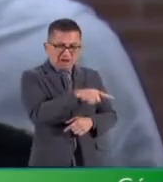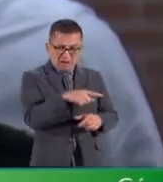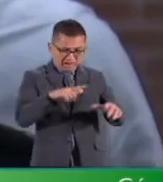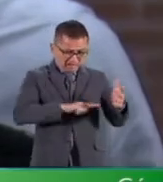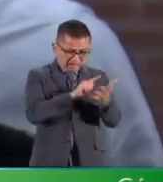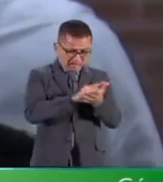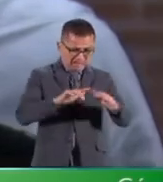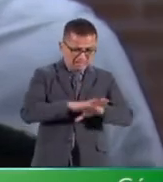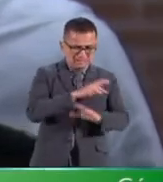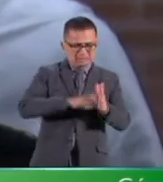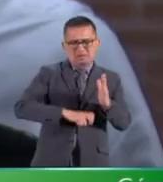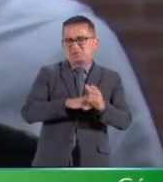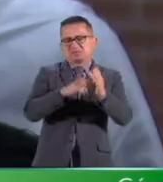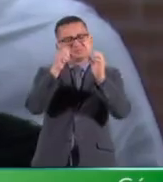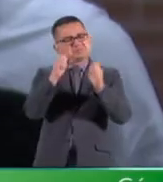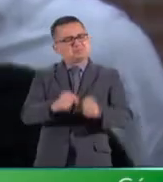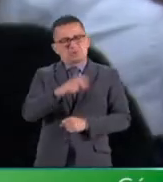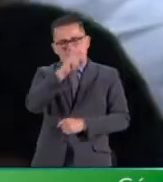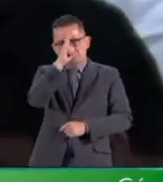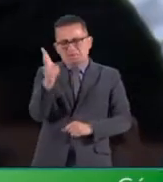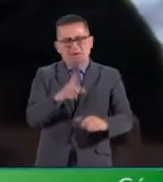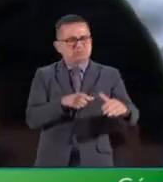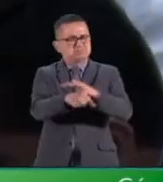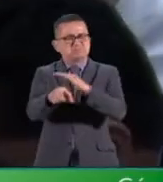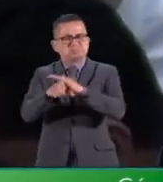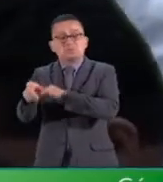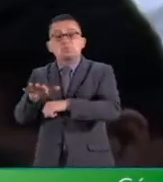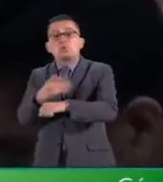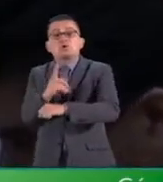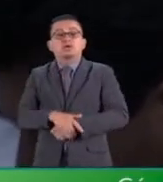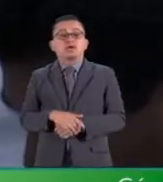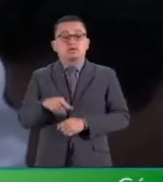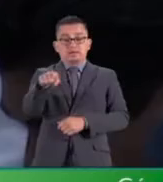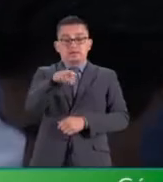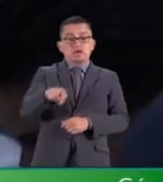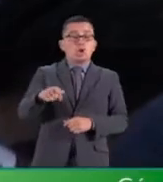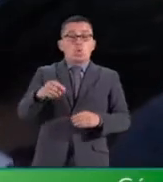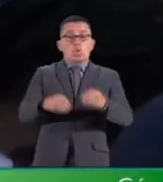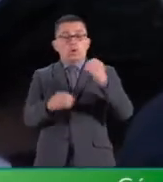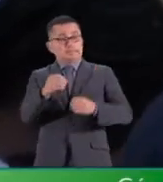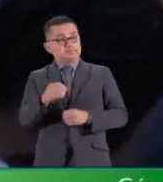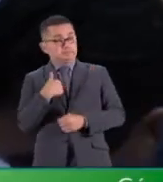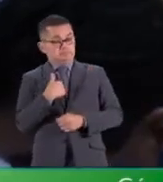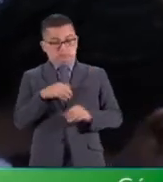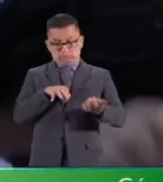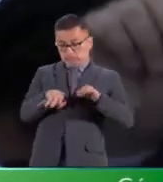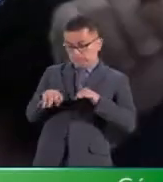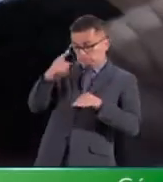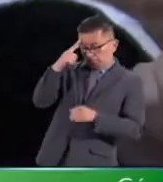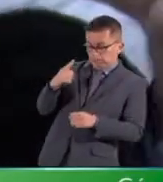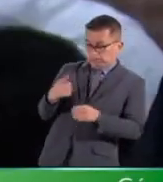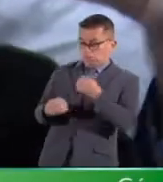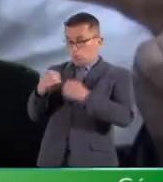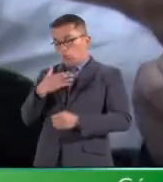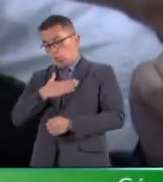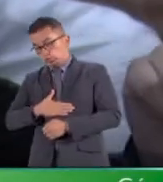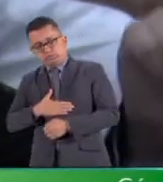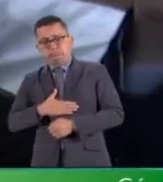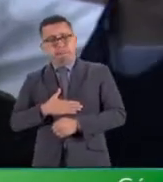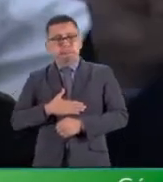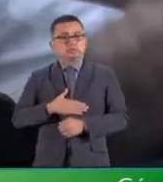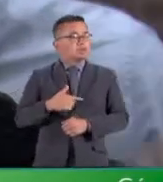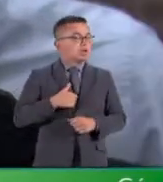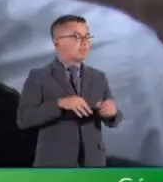porque tendremos jueces pensando en cómo ganar votos y no cómo impartir justicia. Estos cambios son un